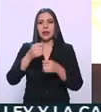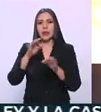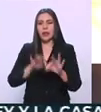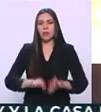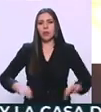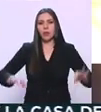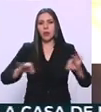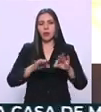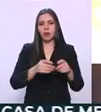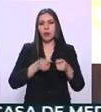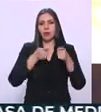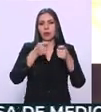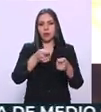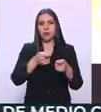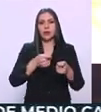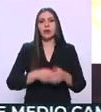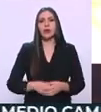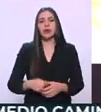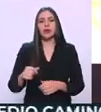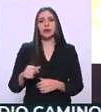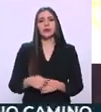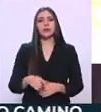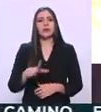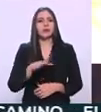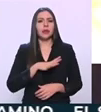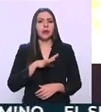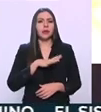instalaciones que fueron